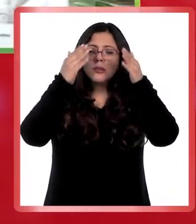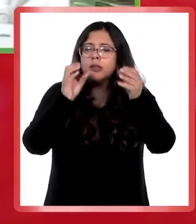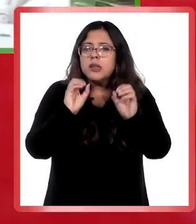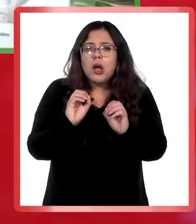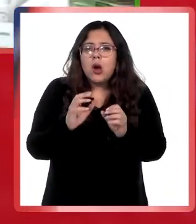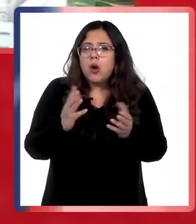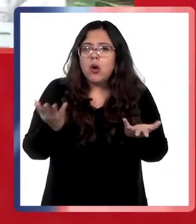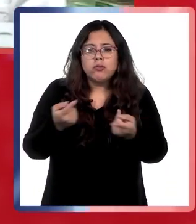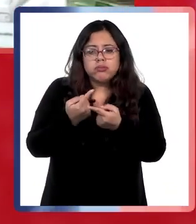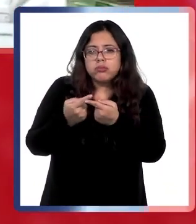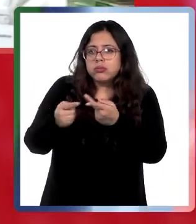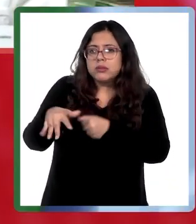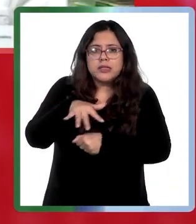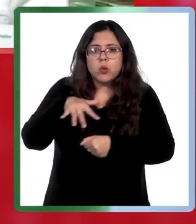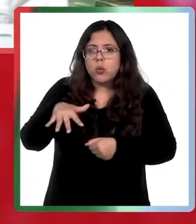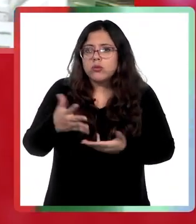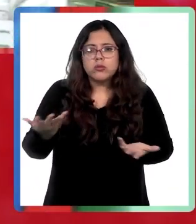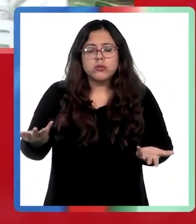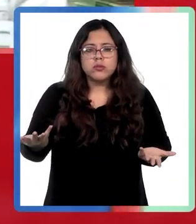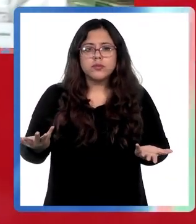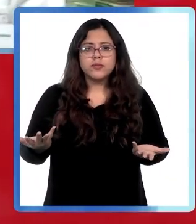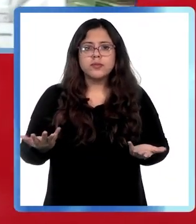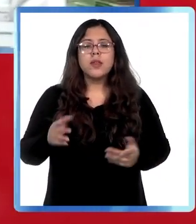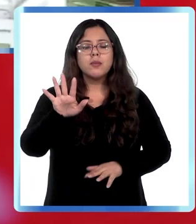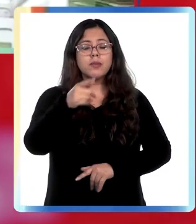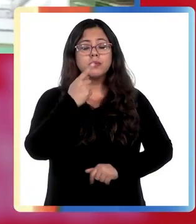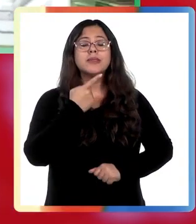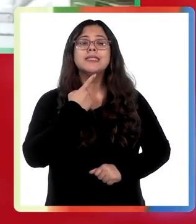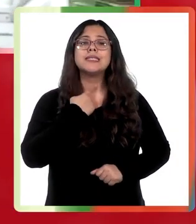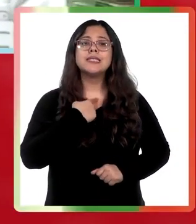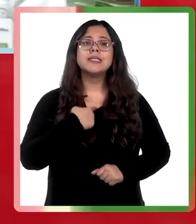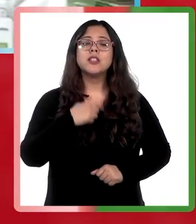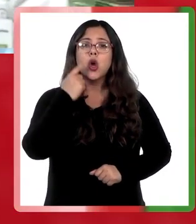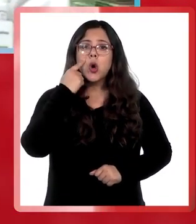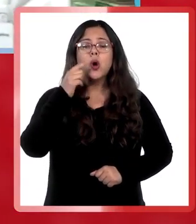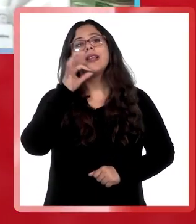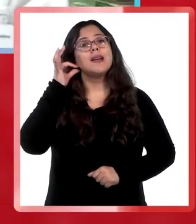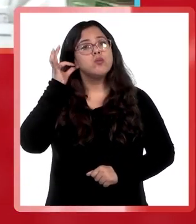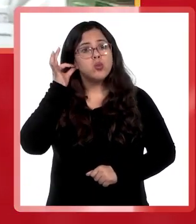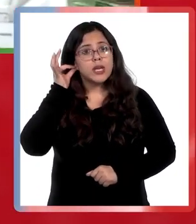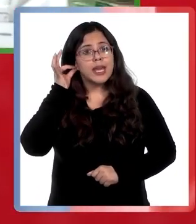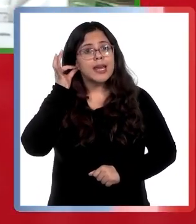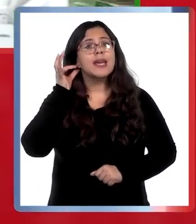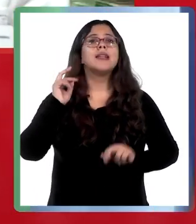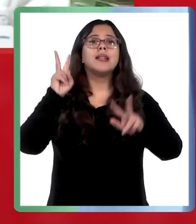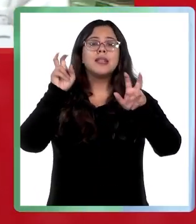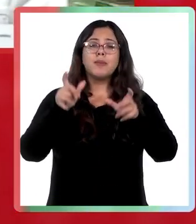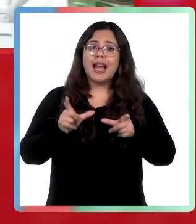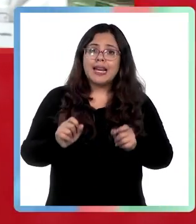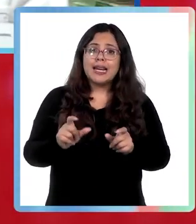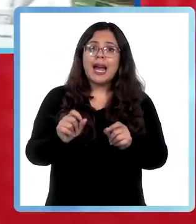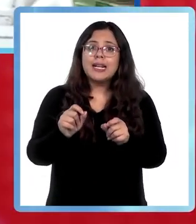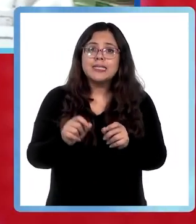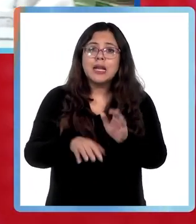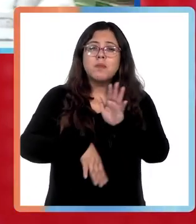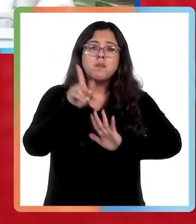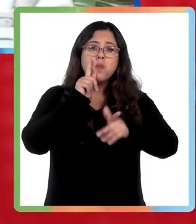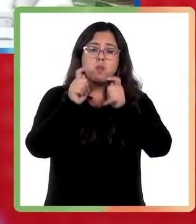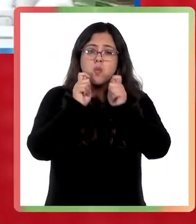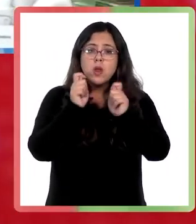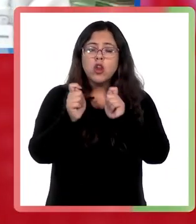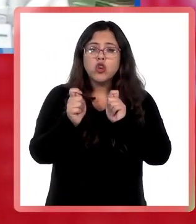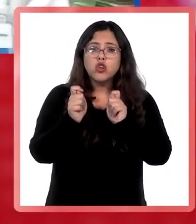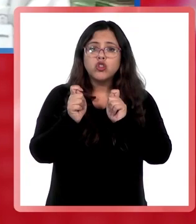atención o otras situaciones también. Bueno, súper interesante. A ver, en las mujeres, como los cánceres más mortales